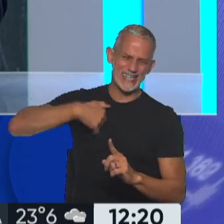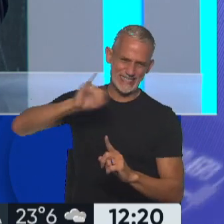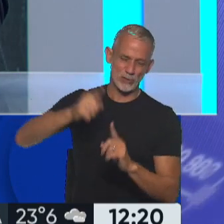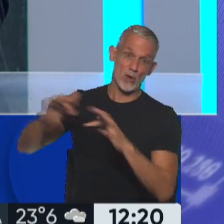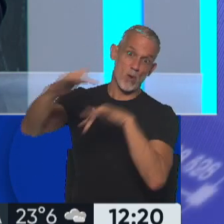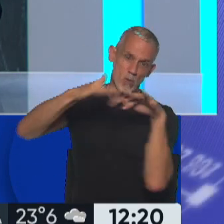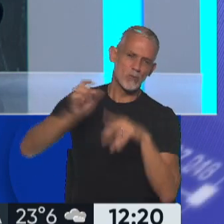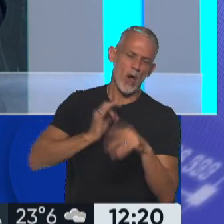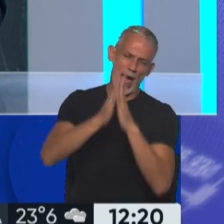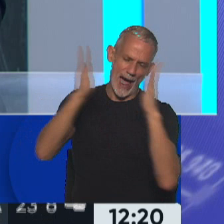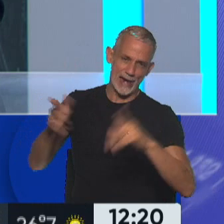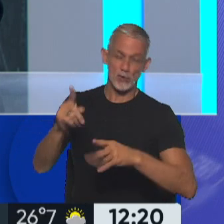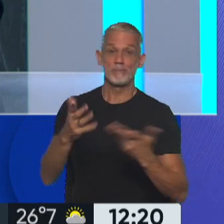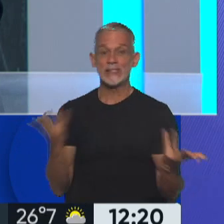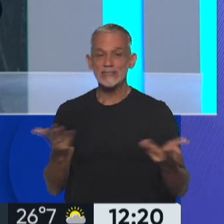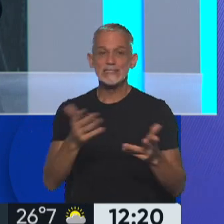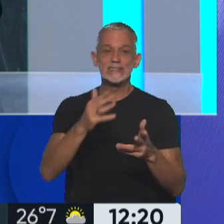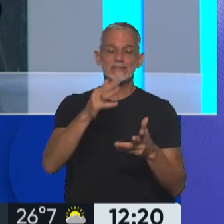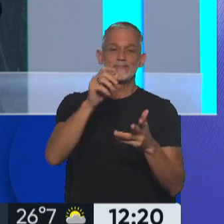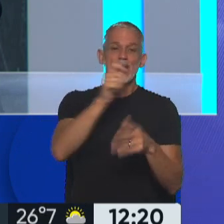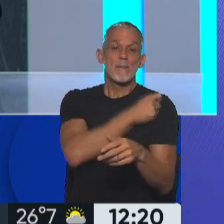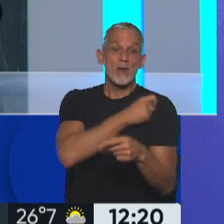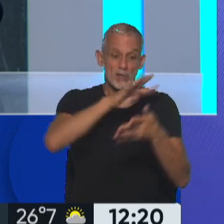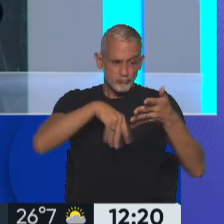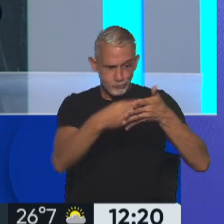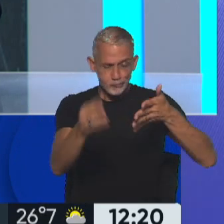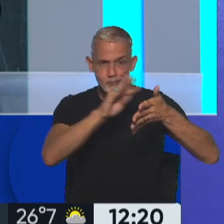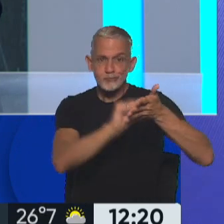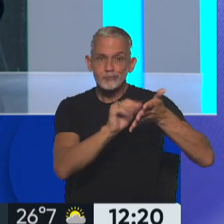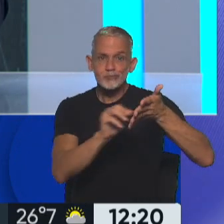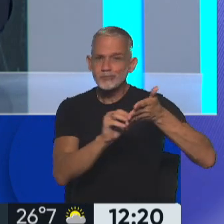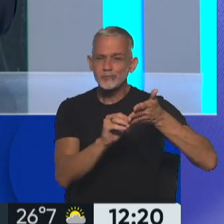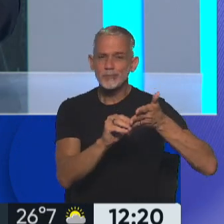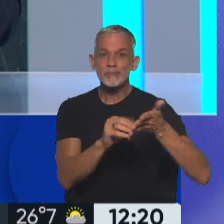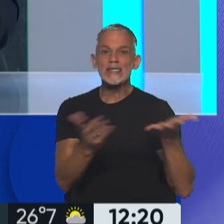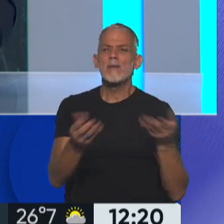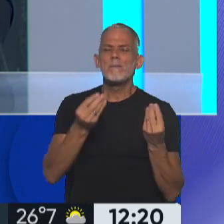Es una estrategia incluir una vacuna en el calendario de vacunación que está